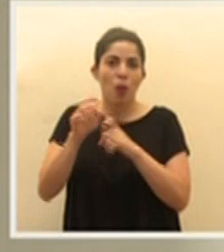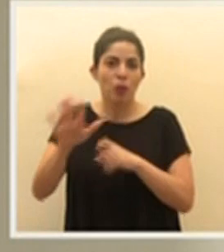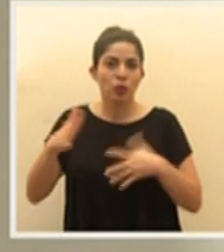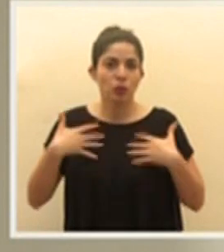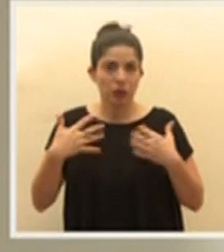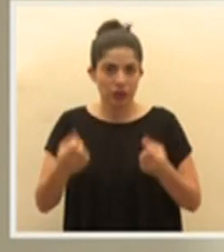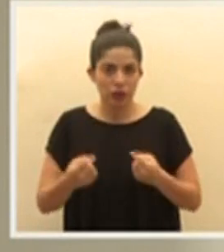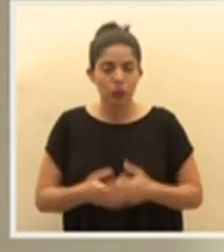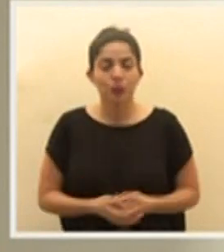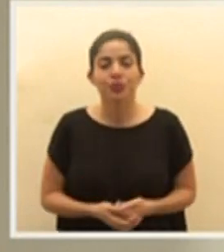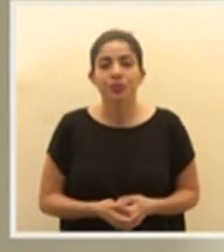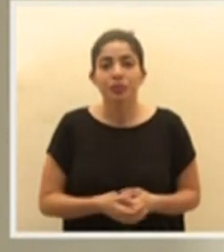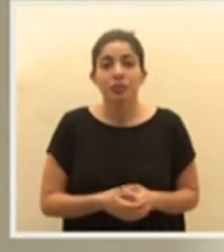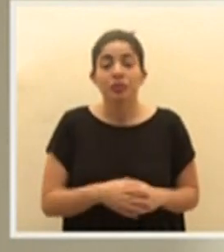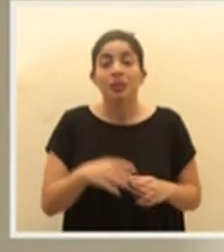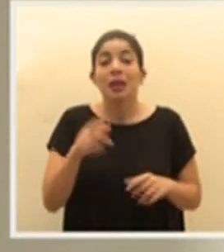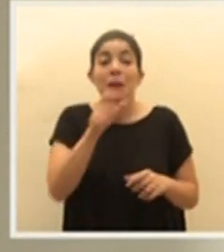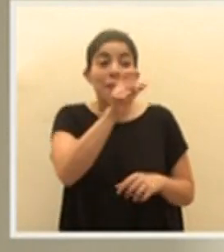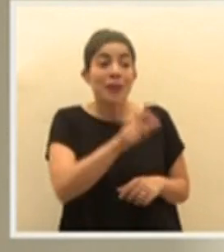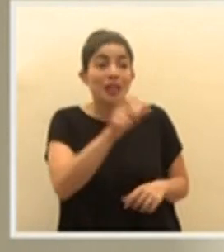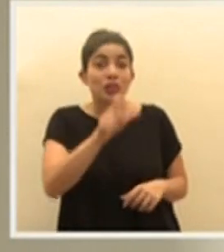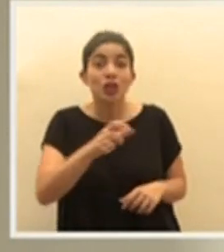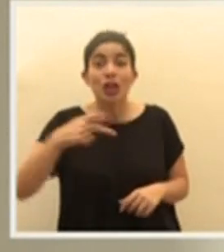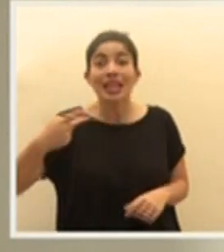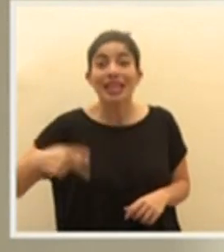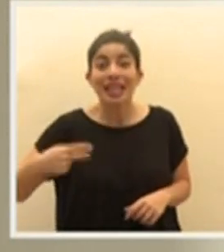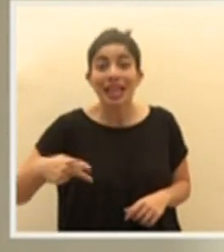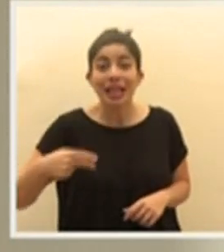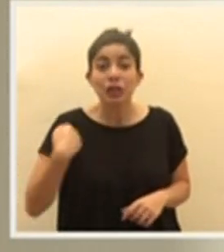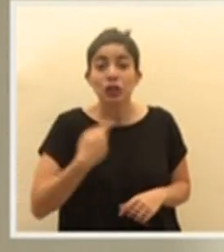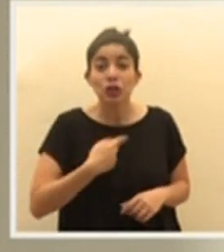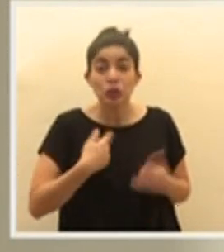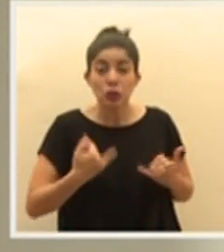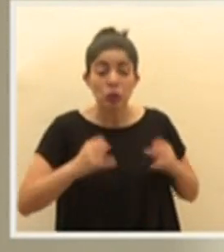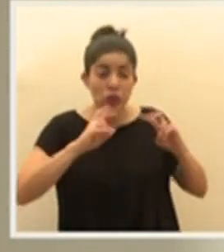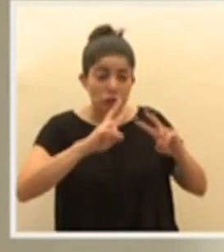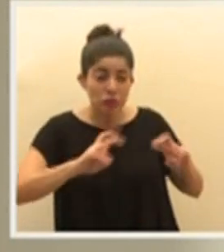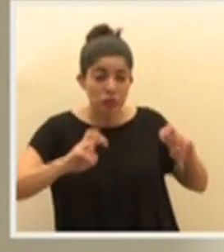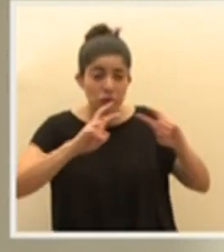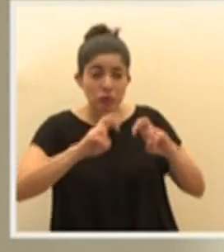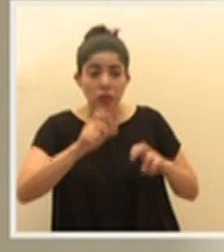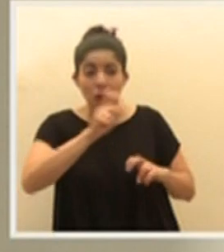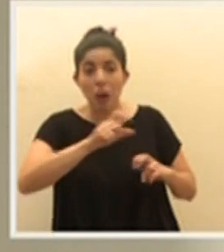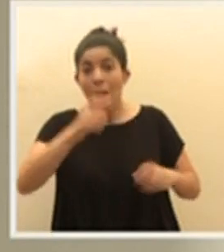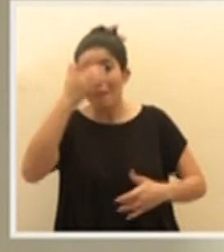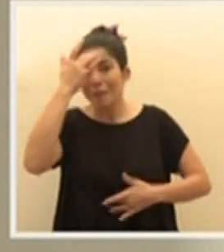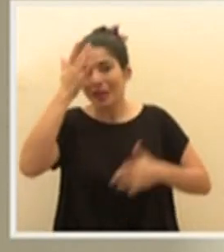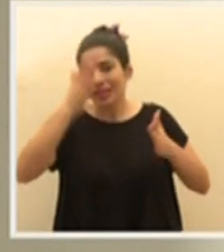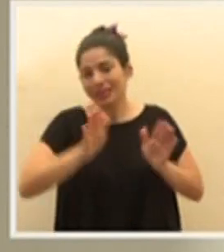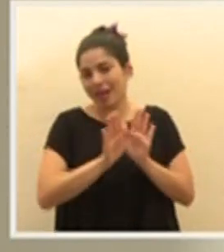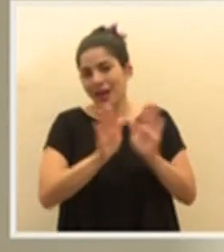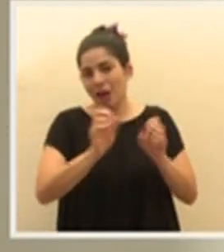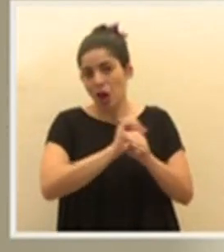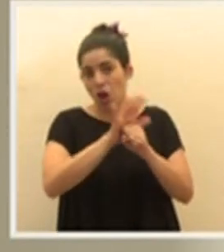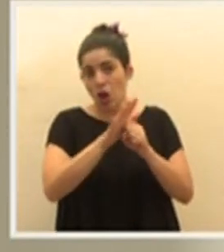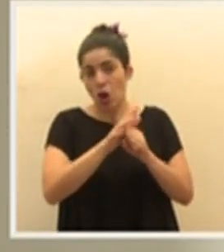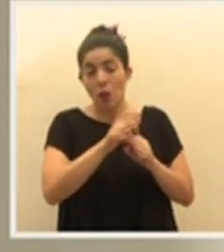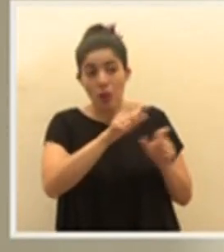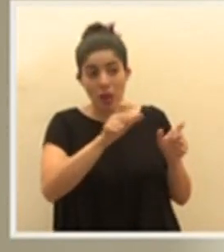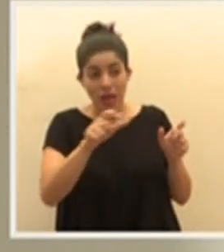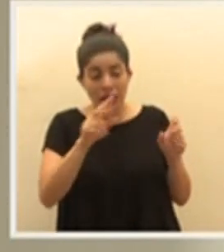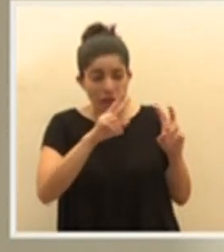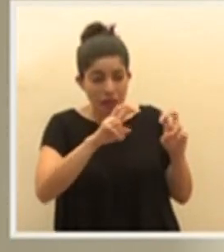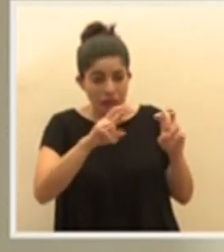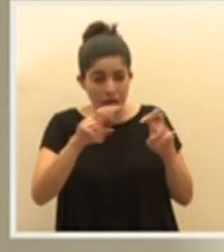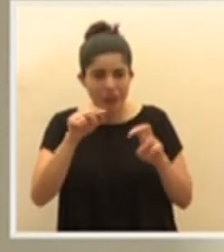Y dentro de los factores de riesgo que hemos estado analizando de los pacientes COVID-19, esto es